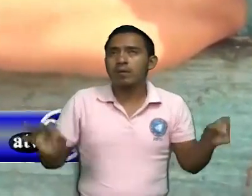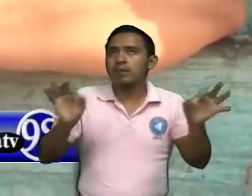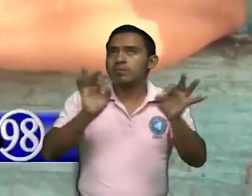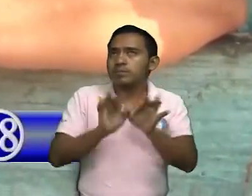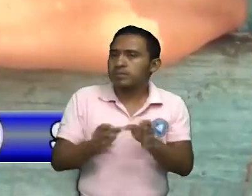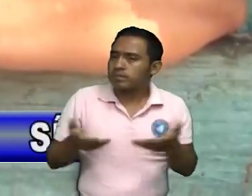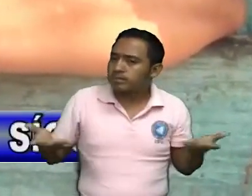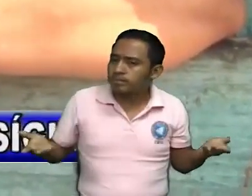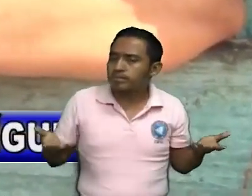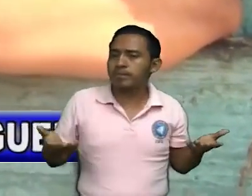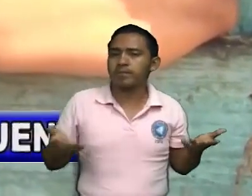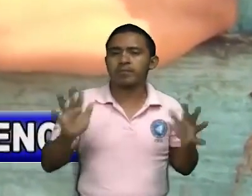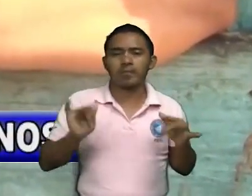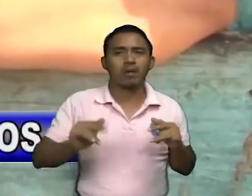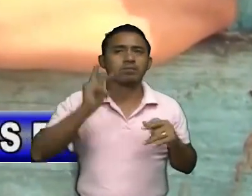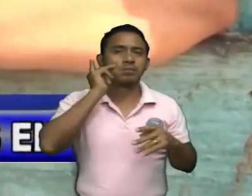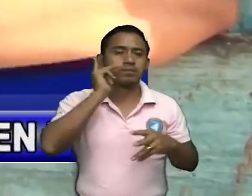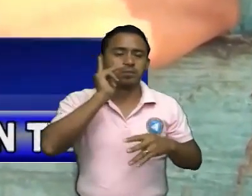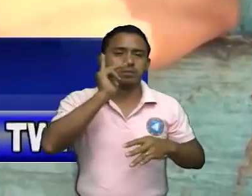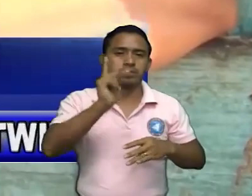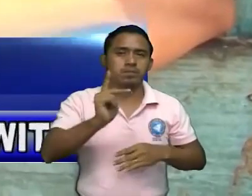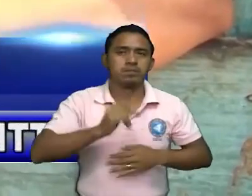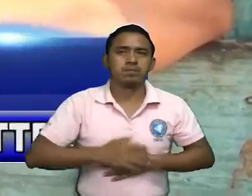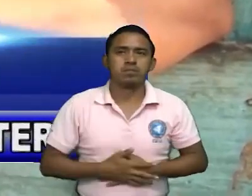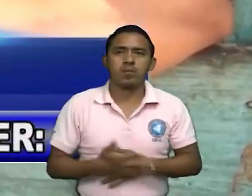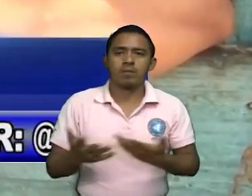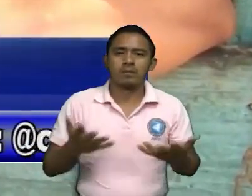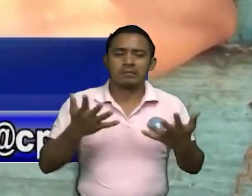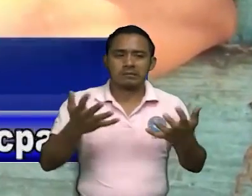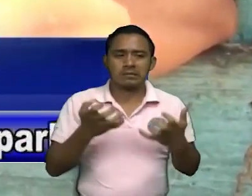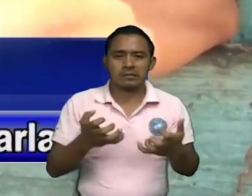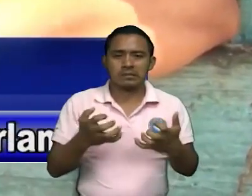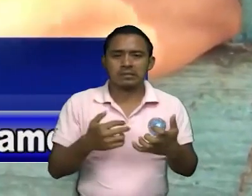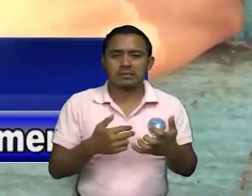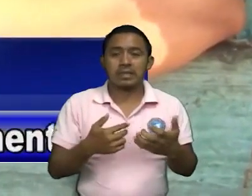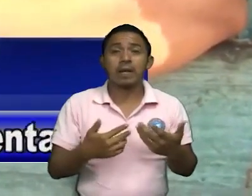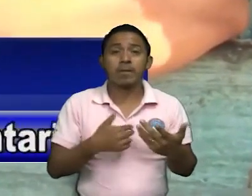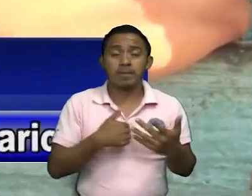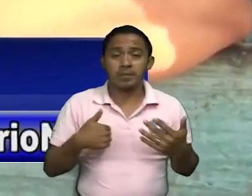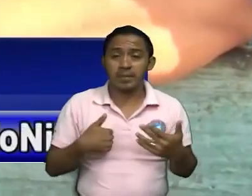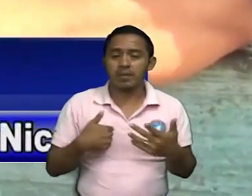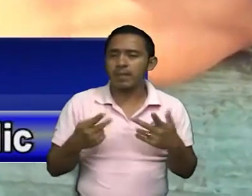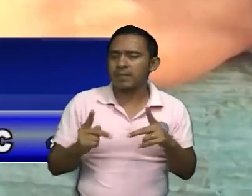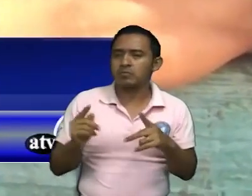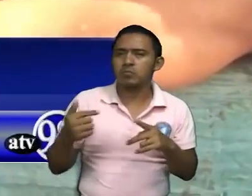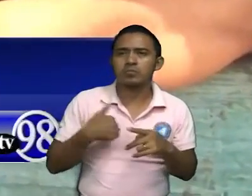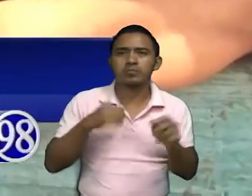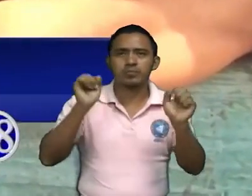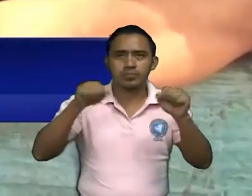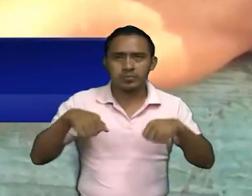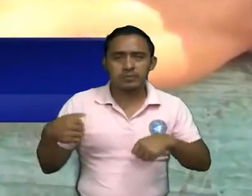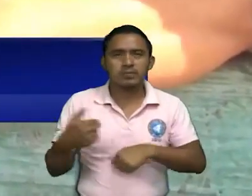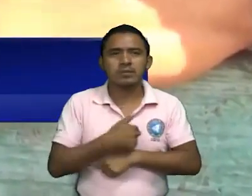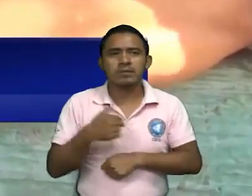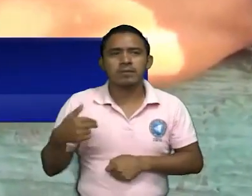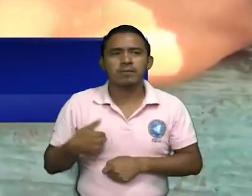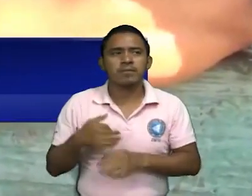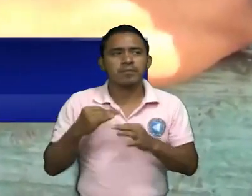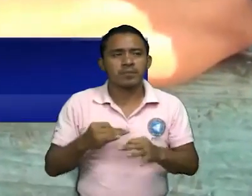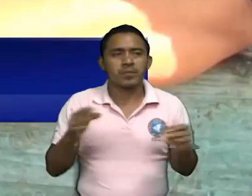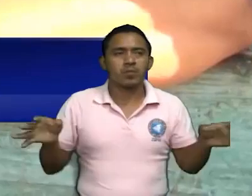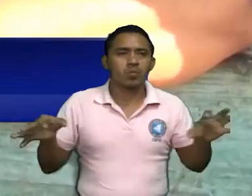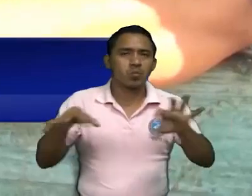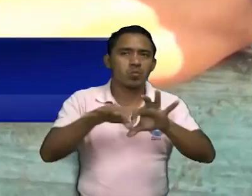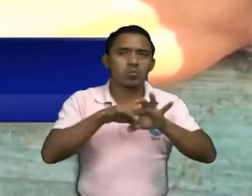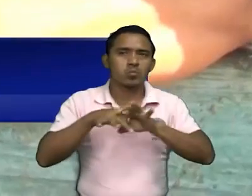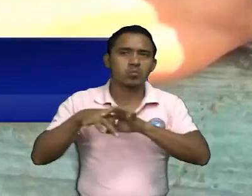porque hemos visto pues que como que se quiere hacer desarrollar, pero si nosotros logramos, junto a todos, ¿verdad?, en